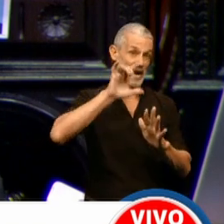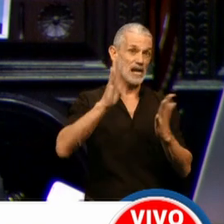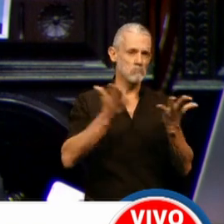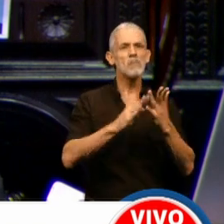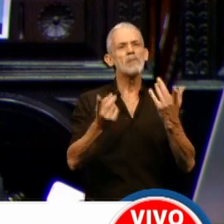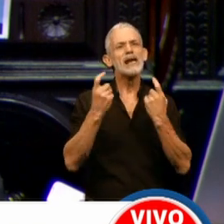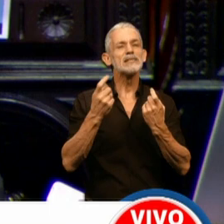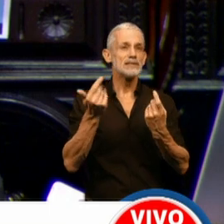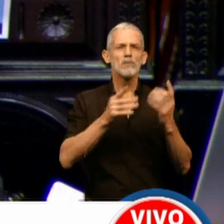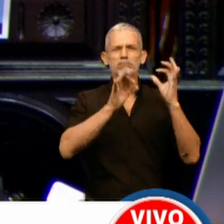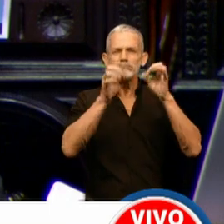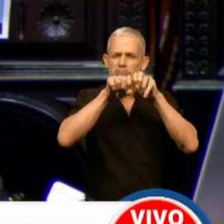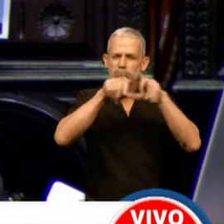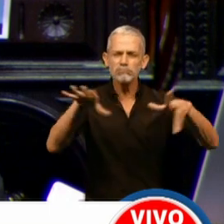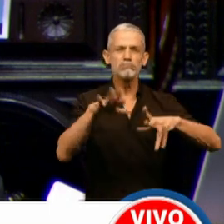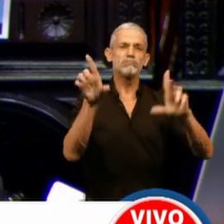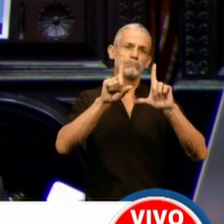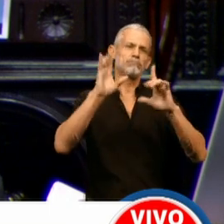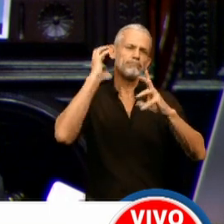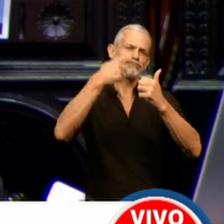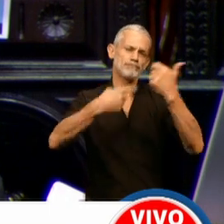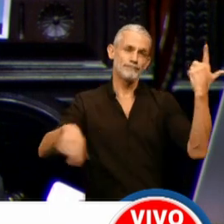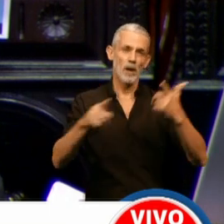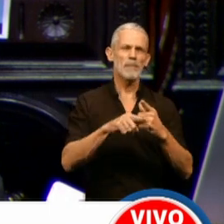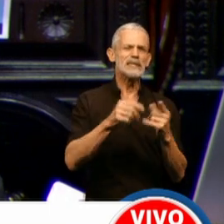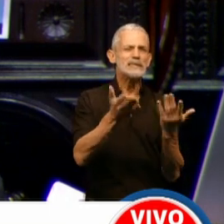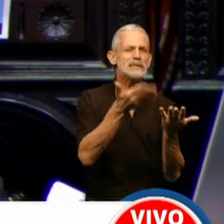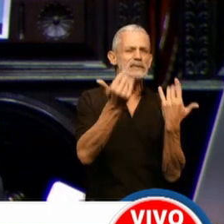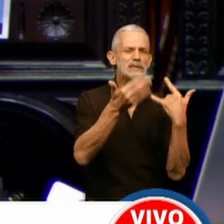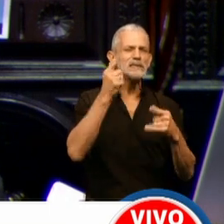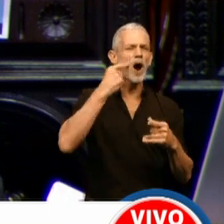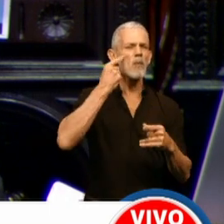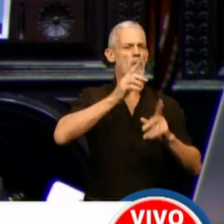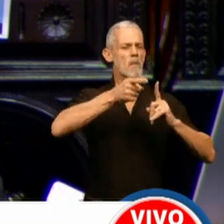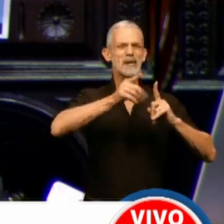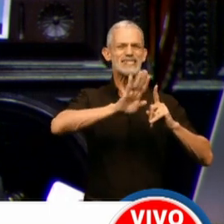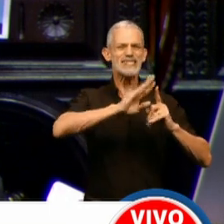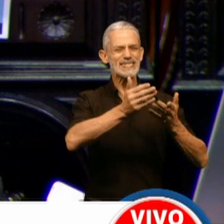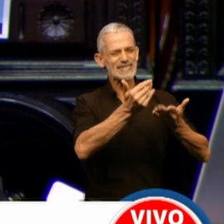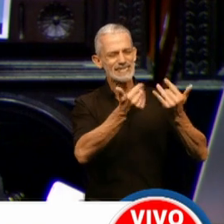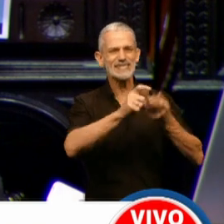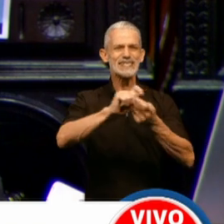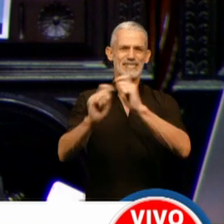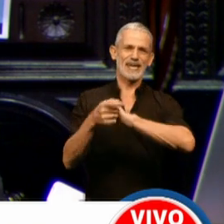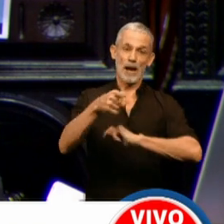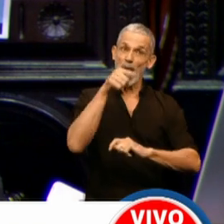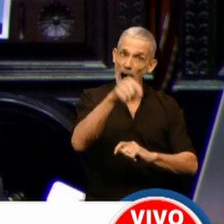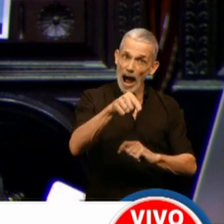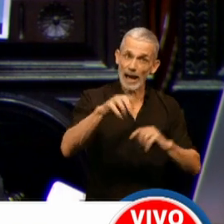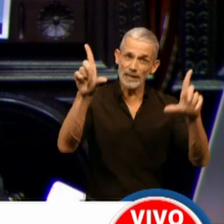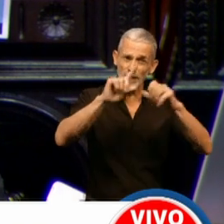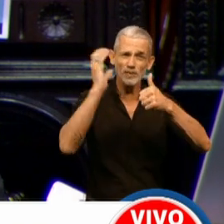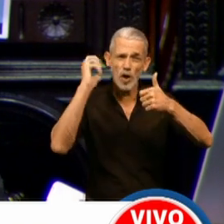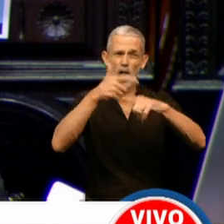necesitamos llegar a los medios de comunicación para deconstruir el discurso patriarcal es desde ahí desde donde vamos a lograr